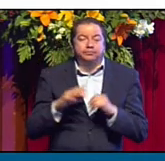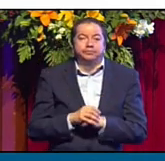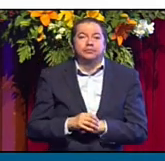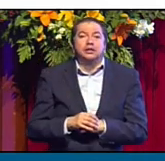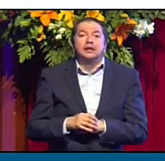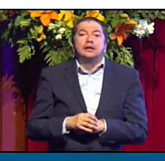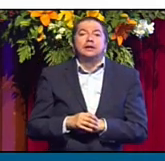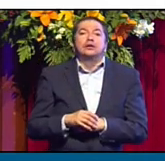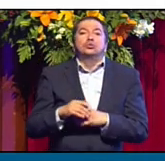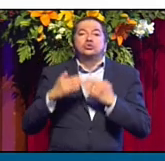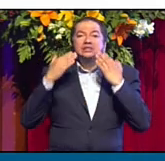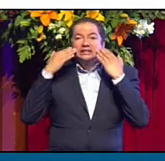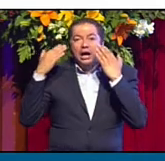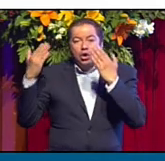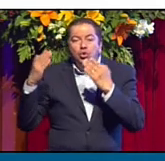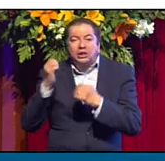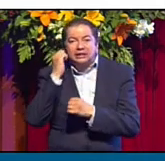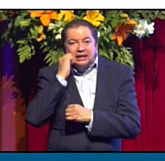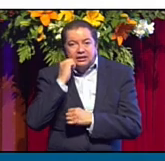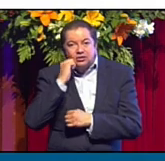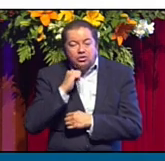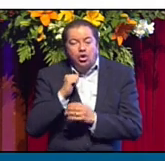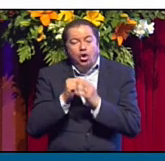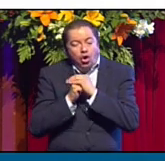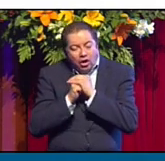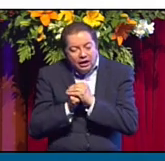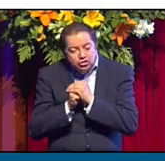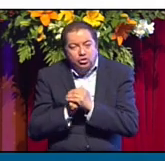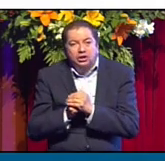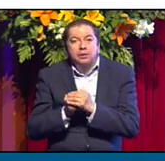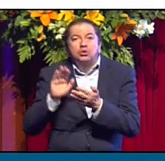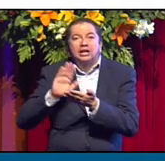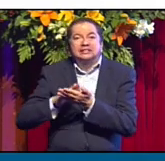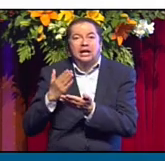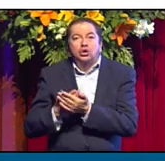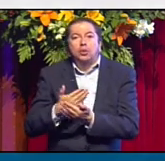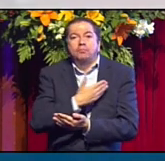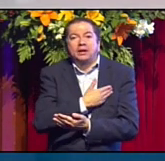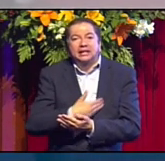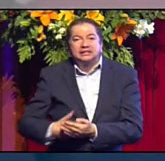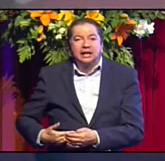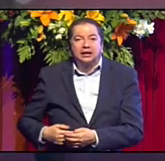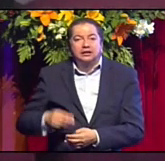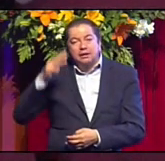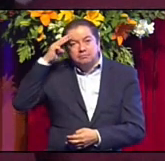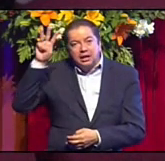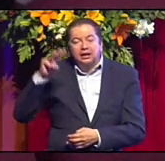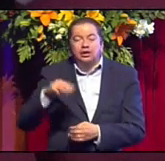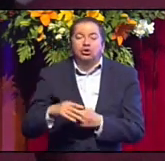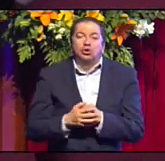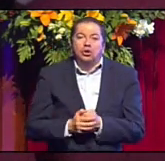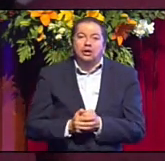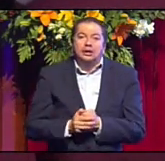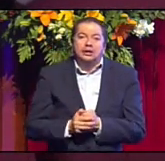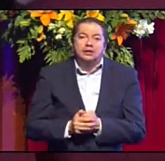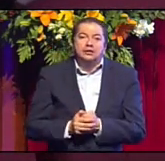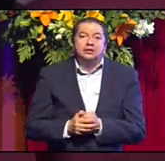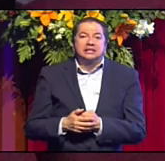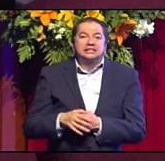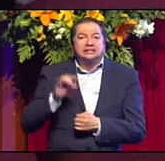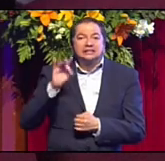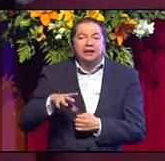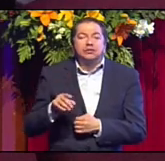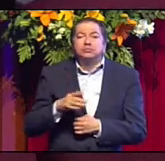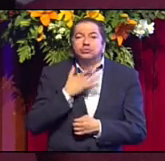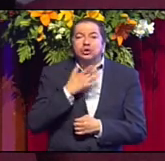un saludo afectuoso, mis oraciones por la salud del presidente de México, López Obrador. Sabemos